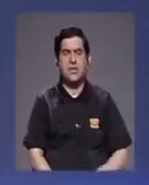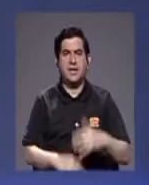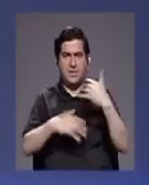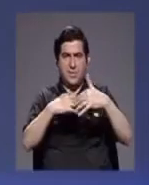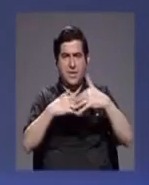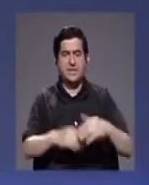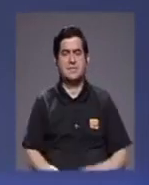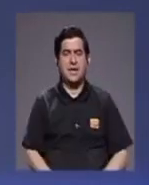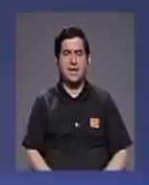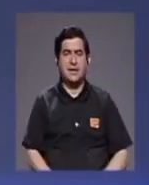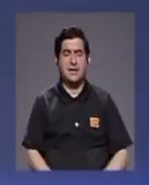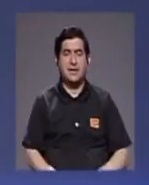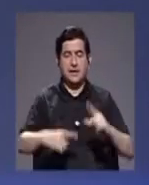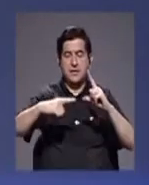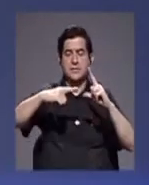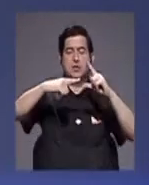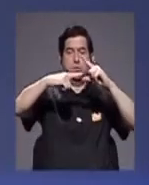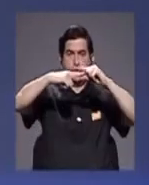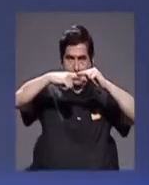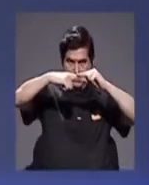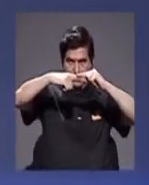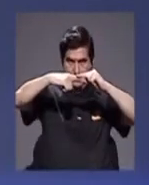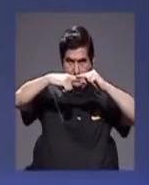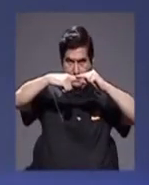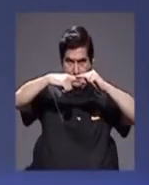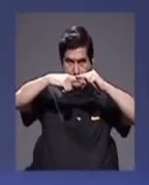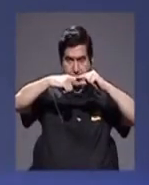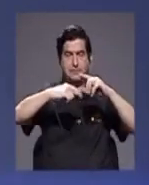más grande de la mano,